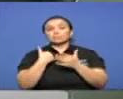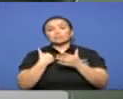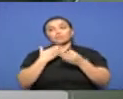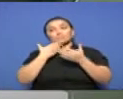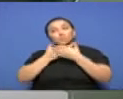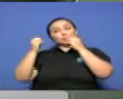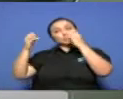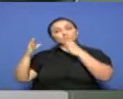solamente para la cosa pública sino